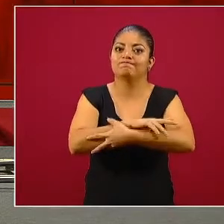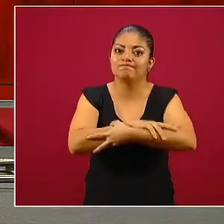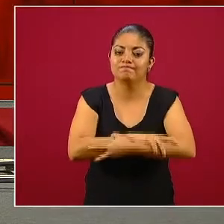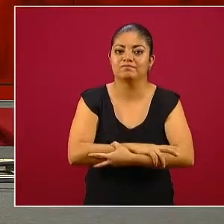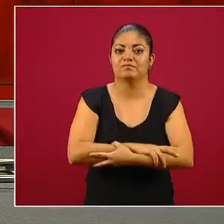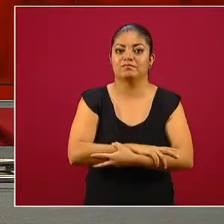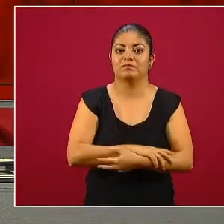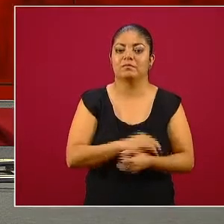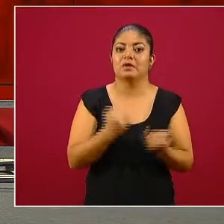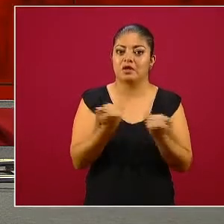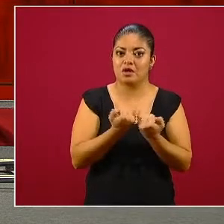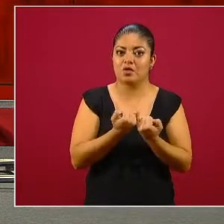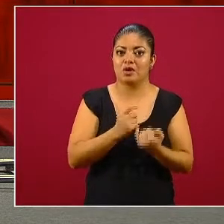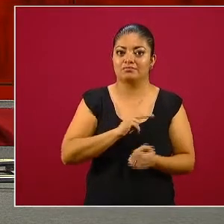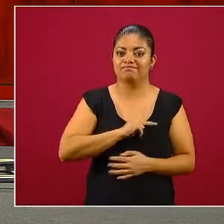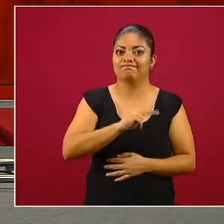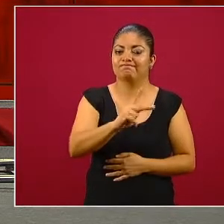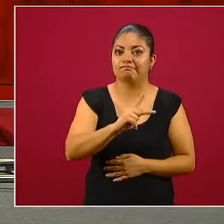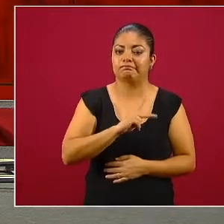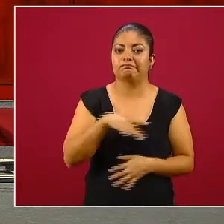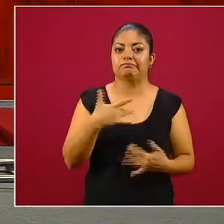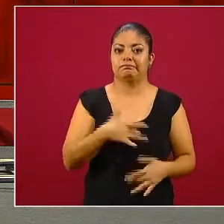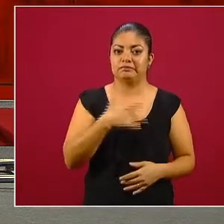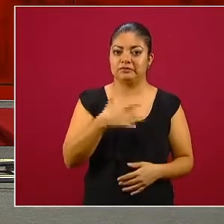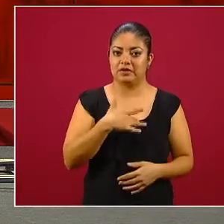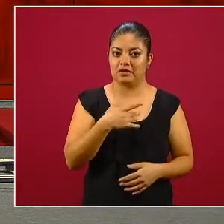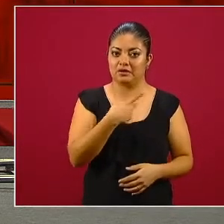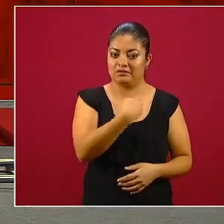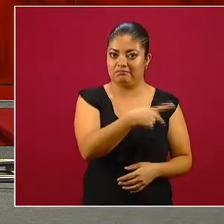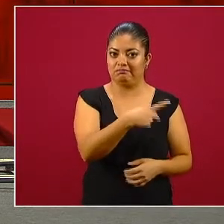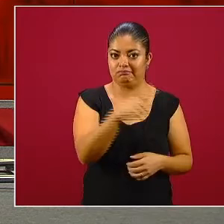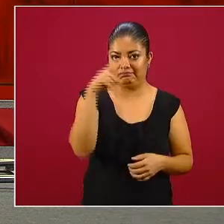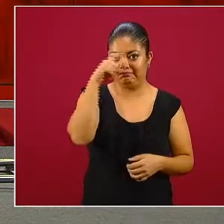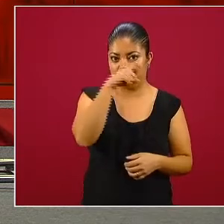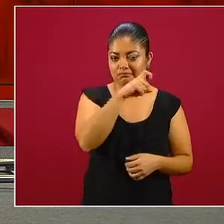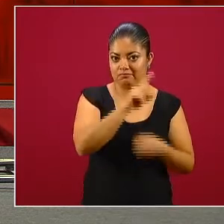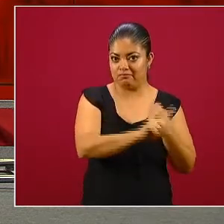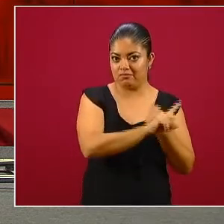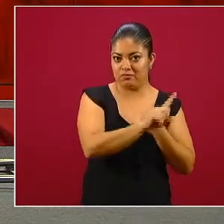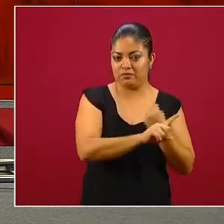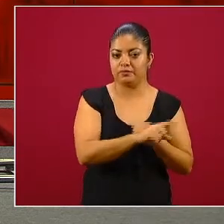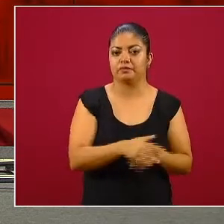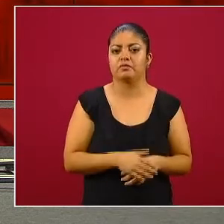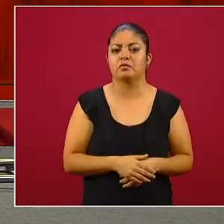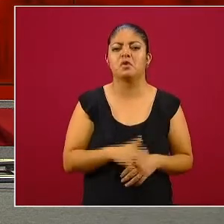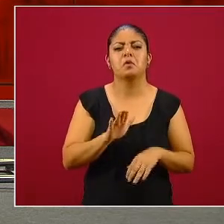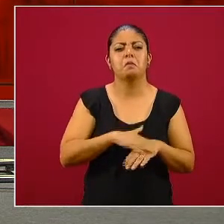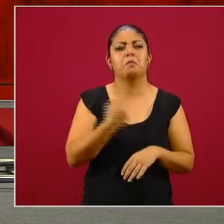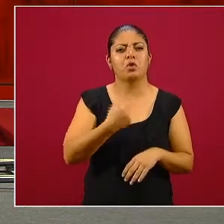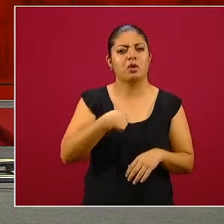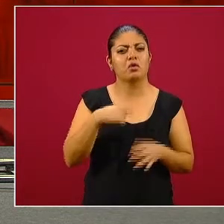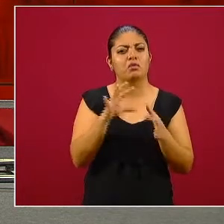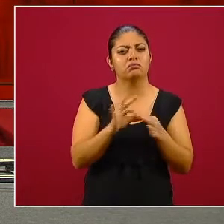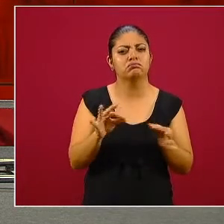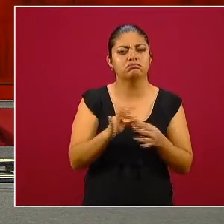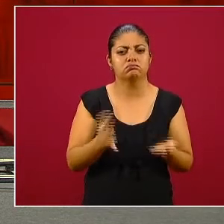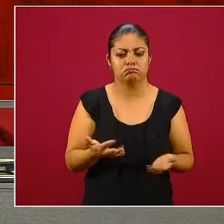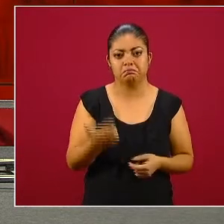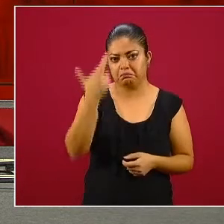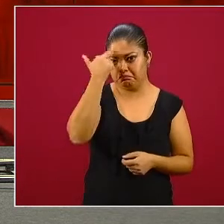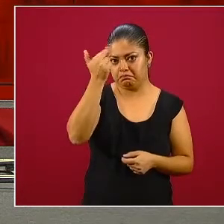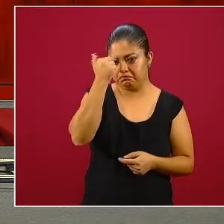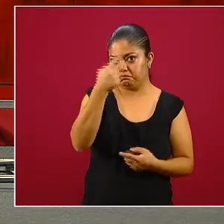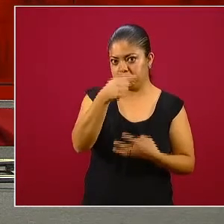de compasión hacia las familias que sufren esa situación. ¿Por qué digo todo esto? Por varias razones. La primera